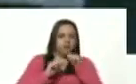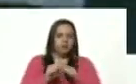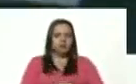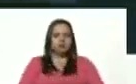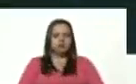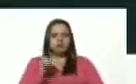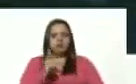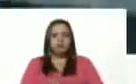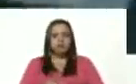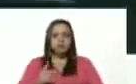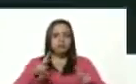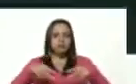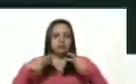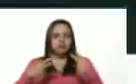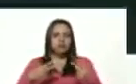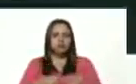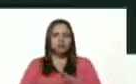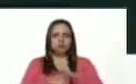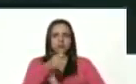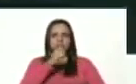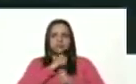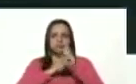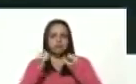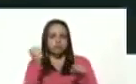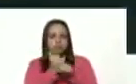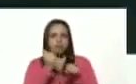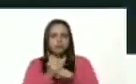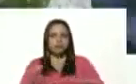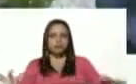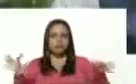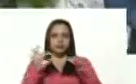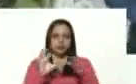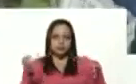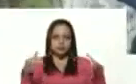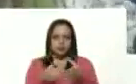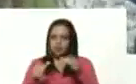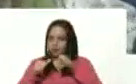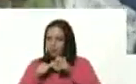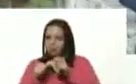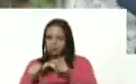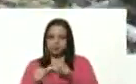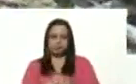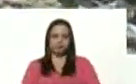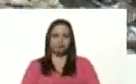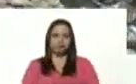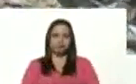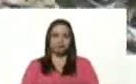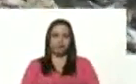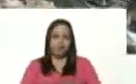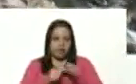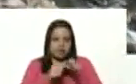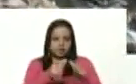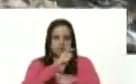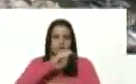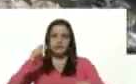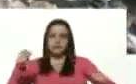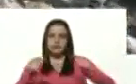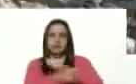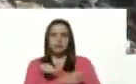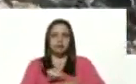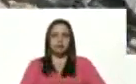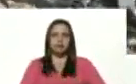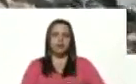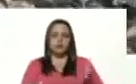mantenimiento mayor, un trabajo conjunto, un solo equipo indestructible, presidente, para seguir transformando en